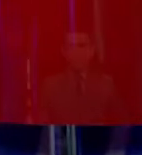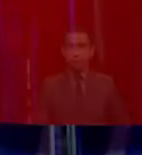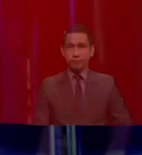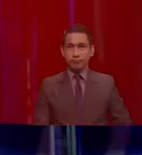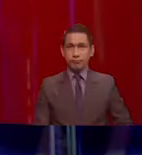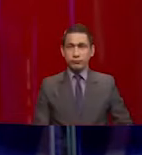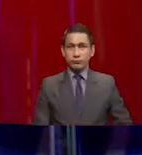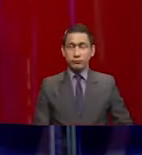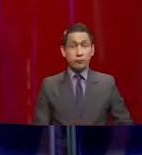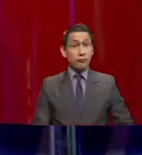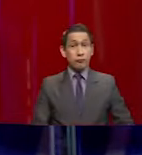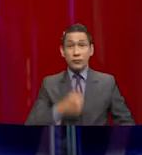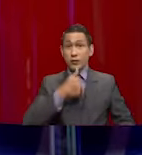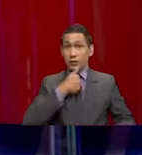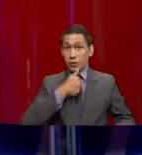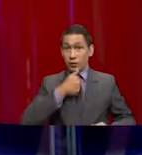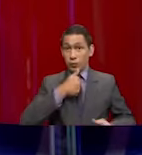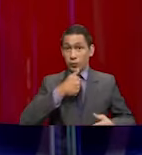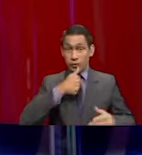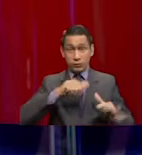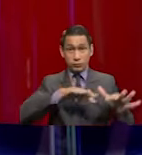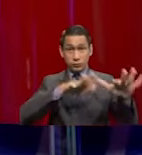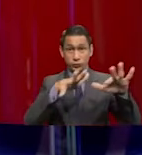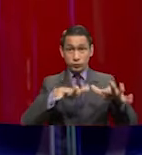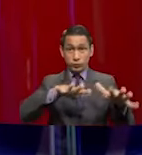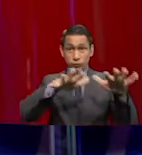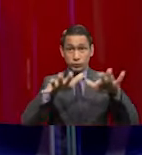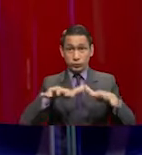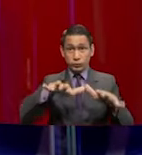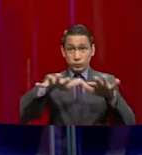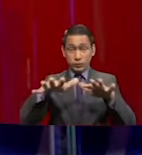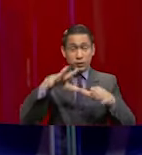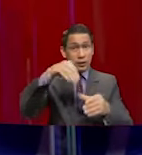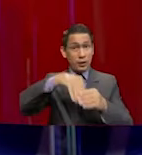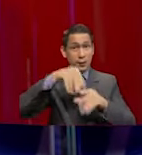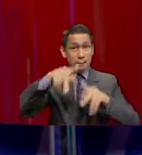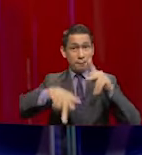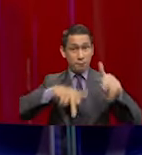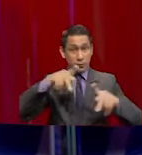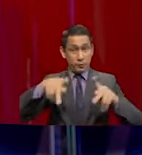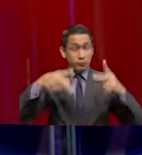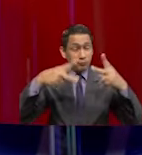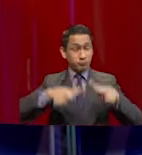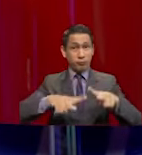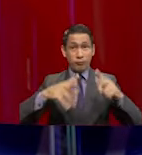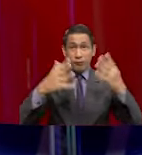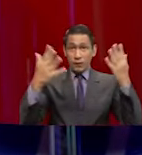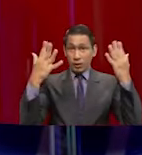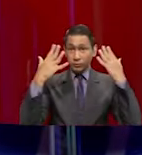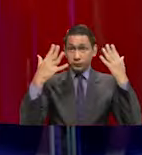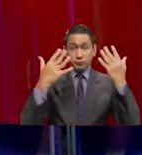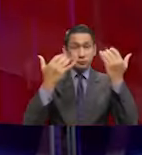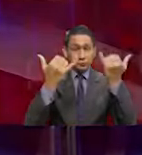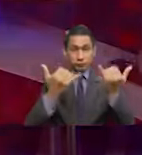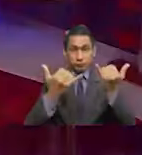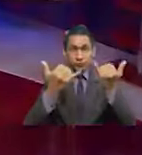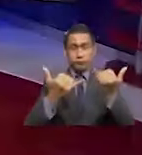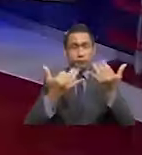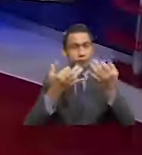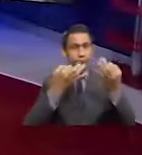El desbordamiento de ríos inundan zonas rurales de los cantones Playas y también en Guayaquil. Emilio Zamora está en uno de los